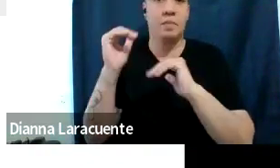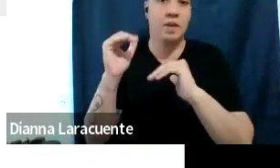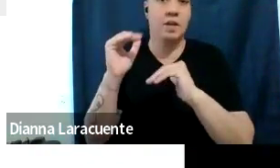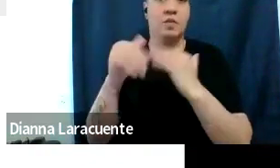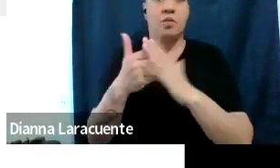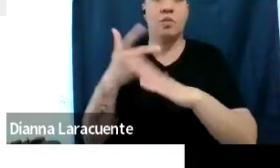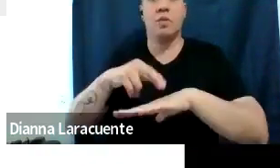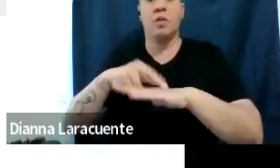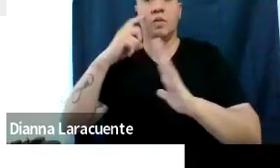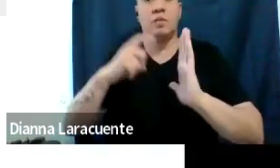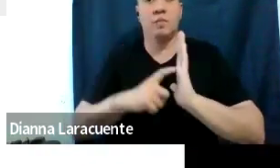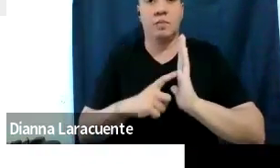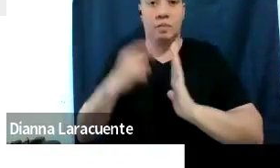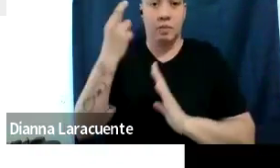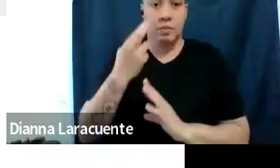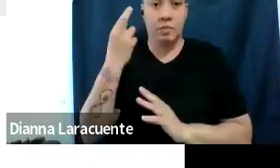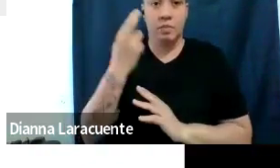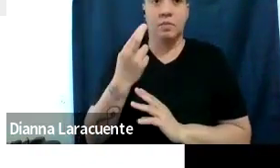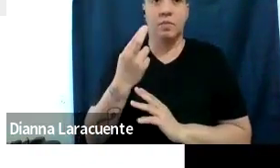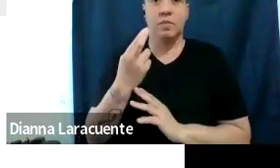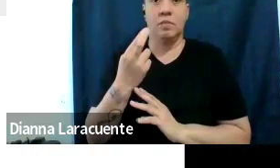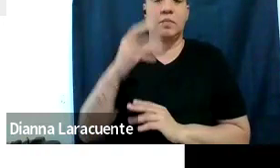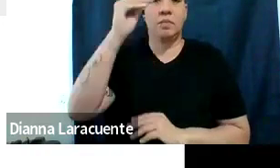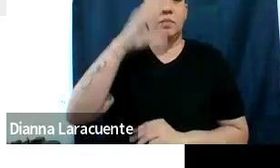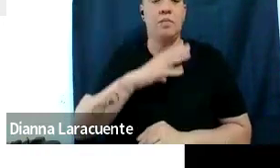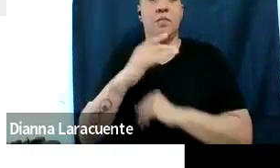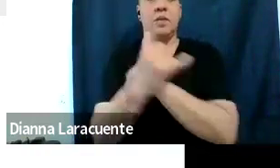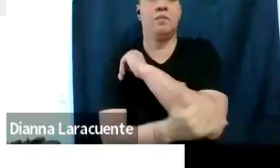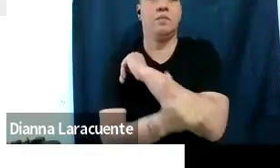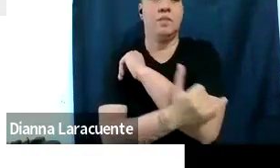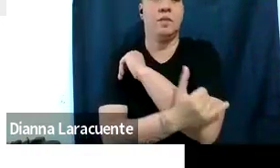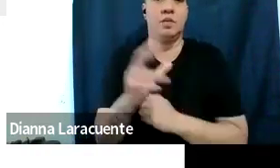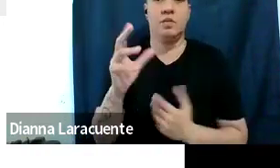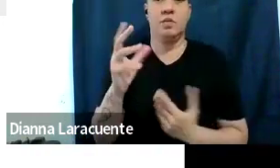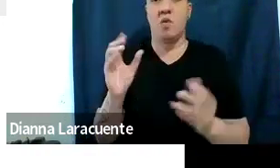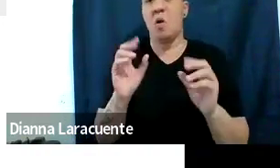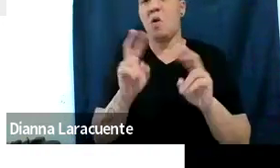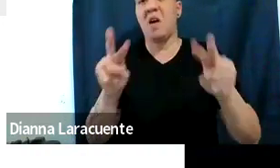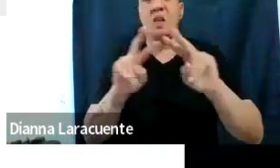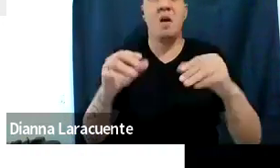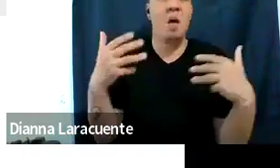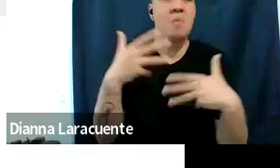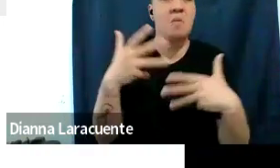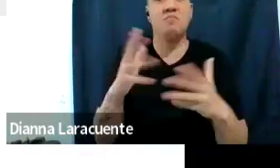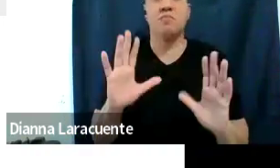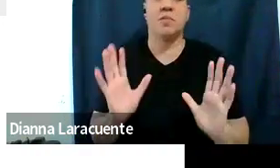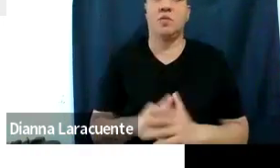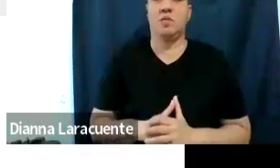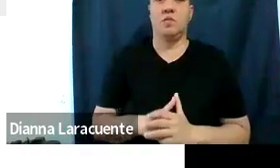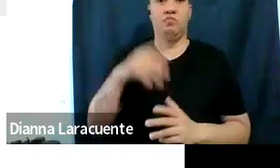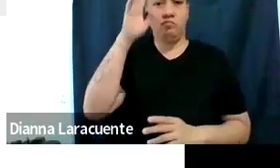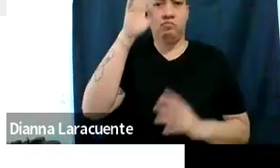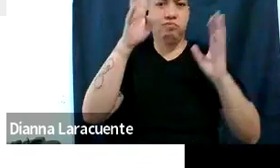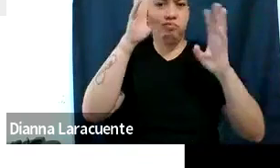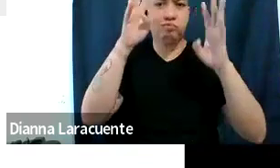Les reconocían, por eso le decían que el hombre patria. ¿Cómo le van a decir que no valía nada, que era cobarde, que lo que se... Pues se están